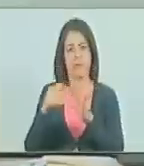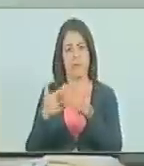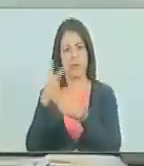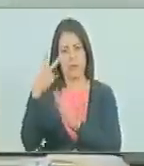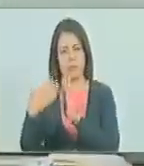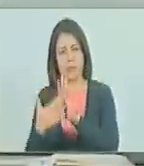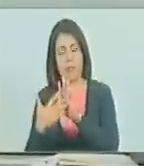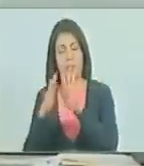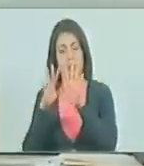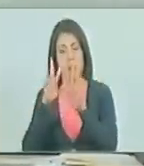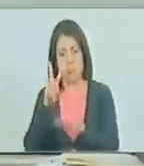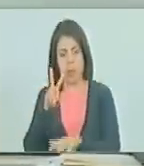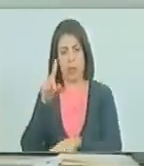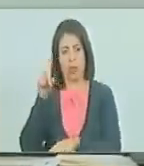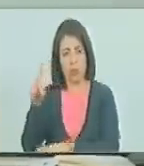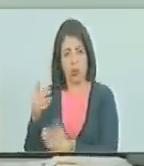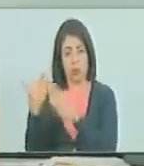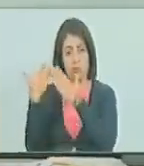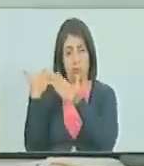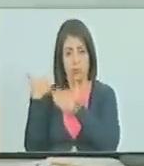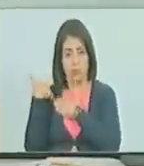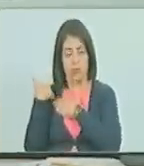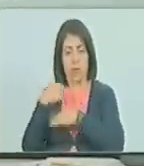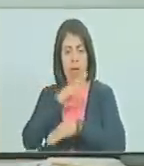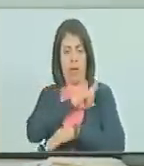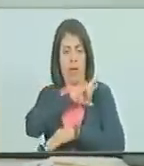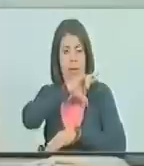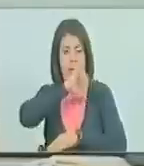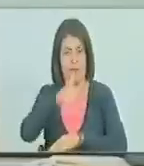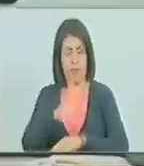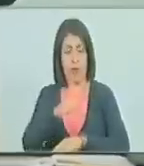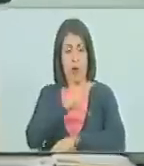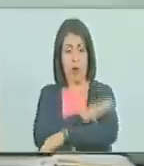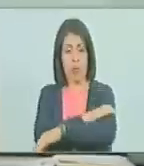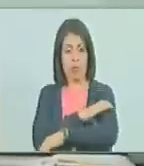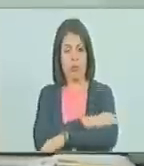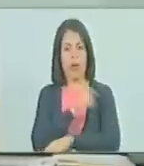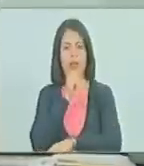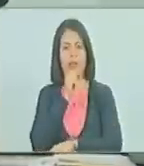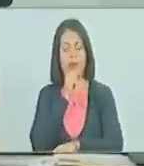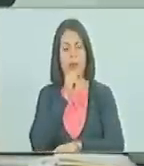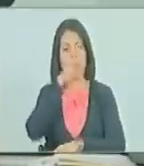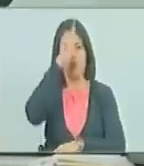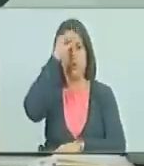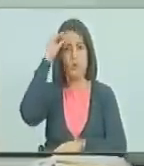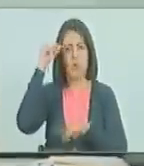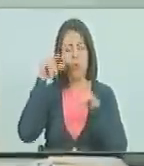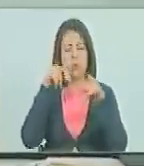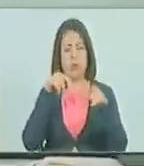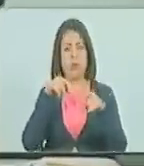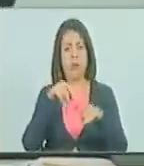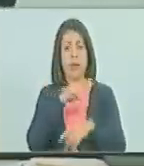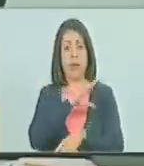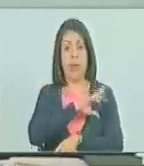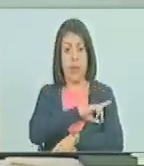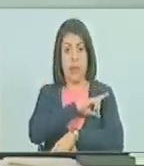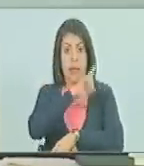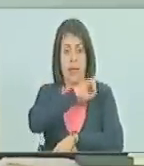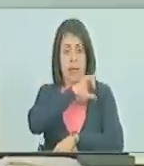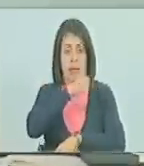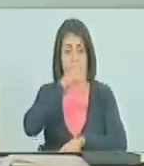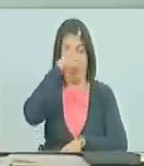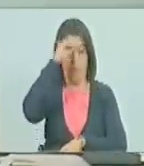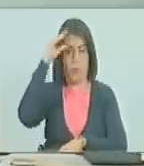y 2021 asumieron de jefe de su oposición a Donald Trump. Fue el jefe de la oposición